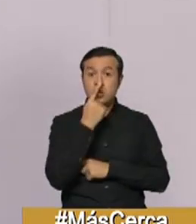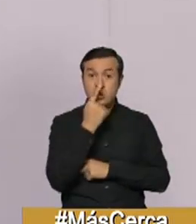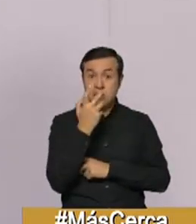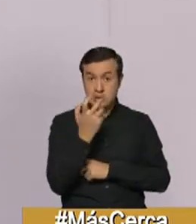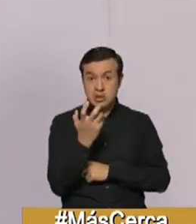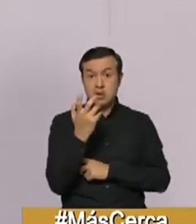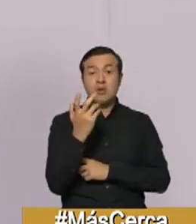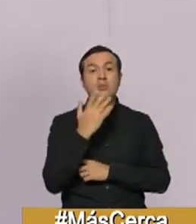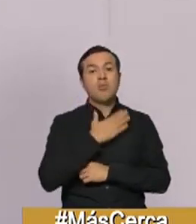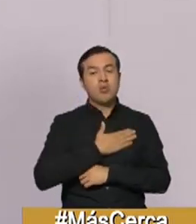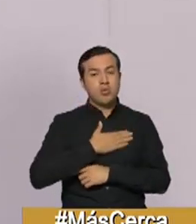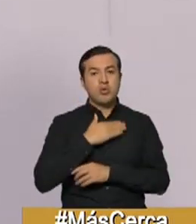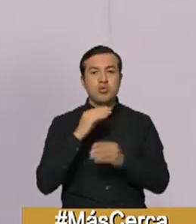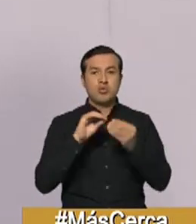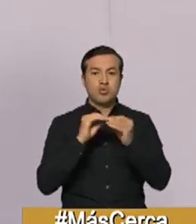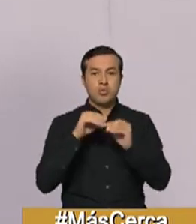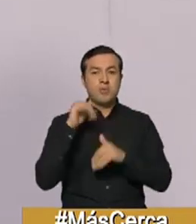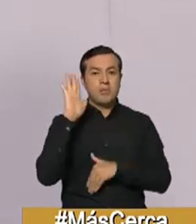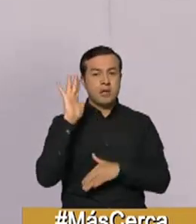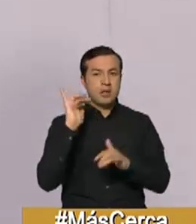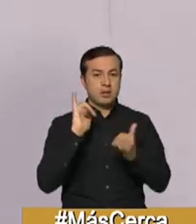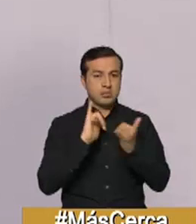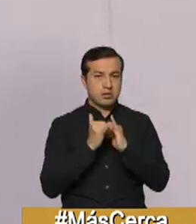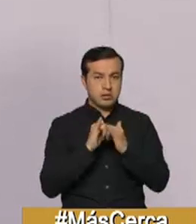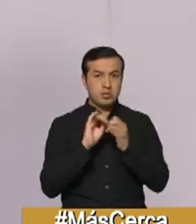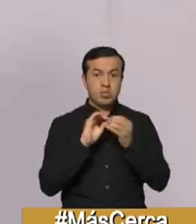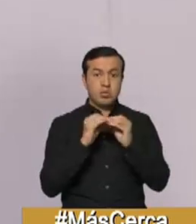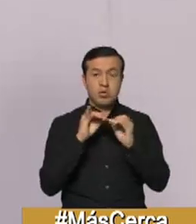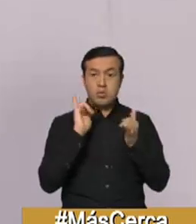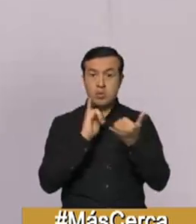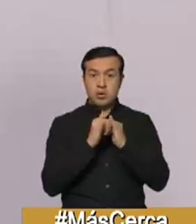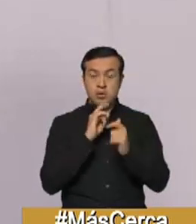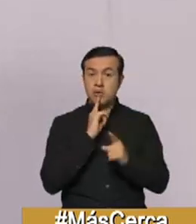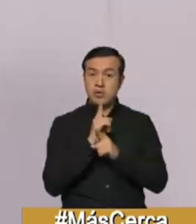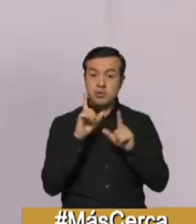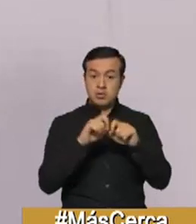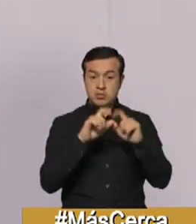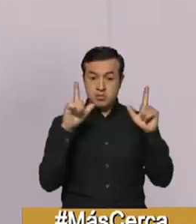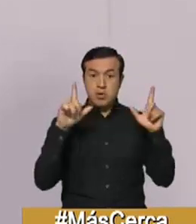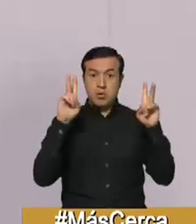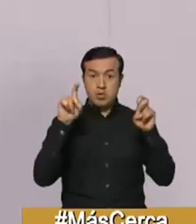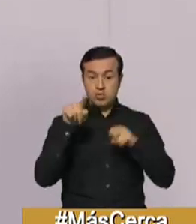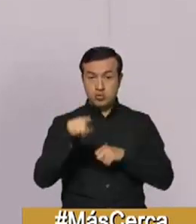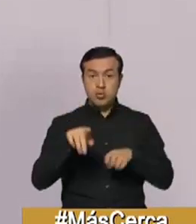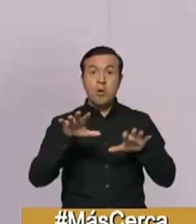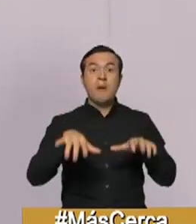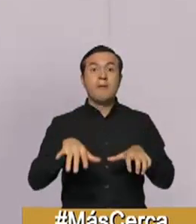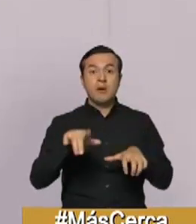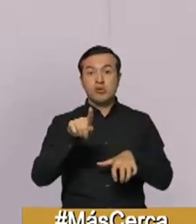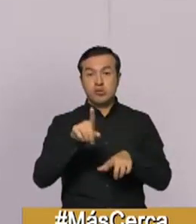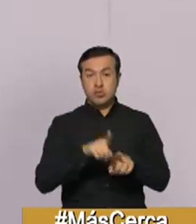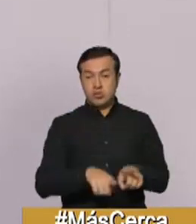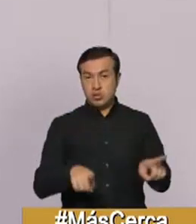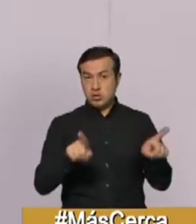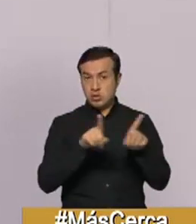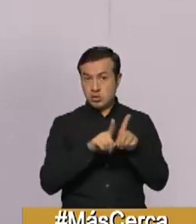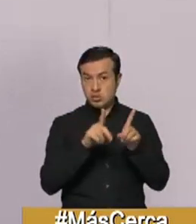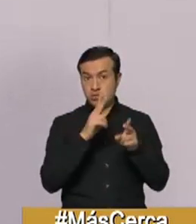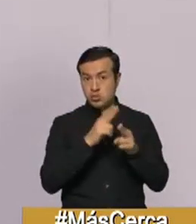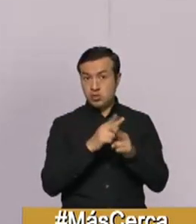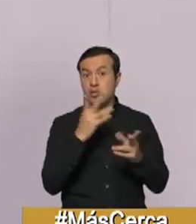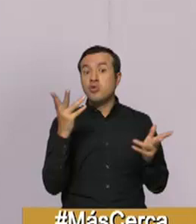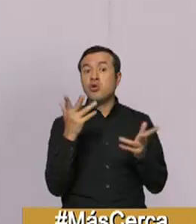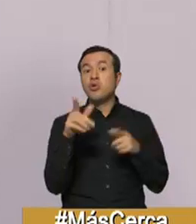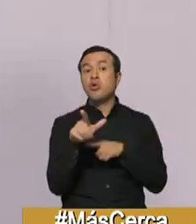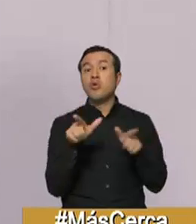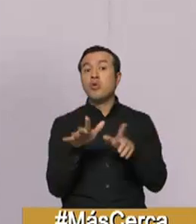favor, si me pueden poner el número de más cerca al WhatsApp, escríbanos, mándenos una foto de su perrito, sus datos completos, en dónde